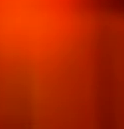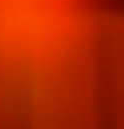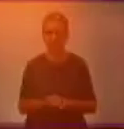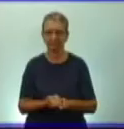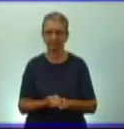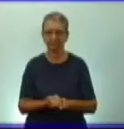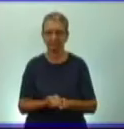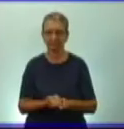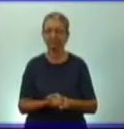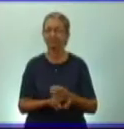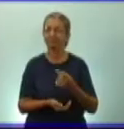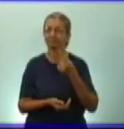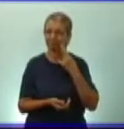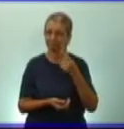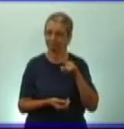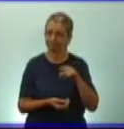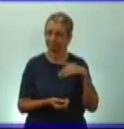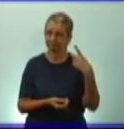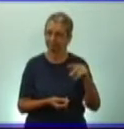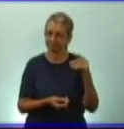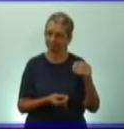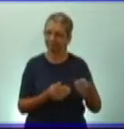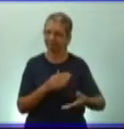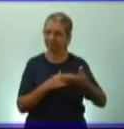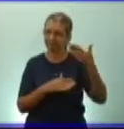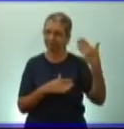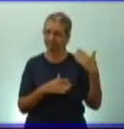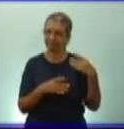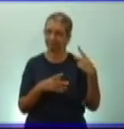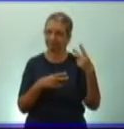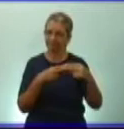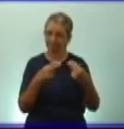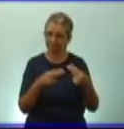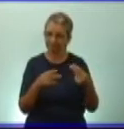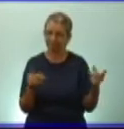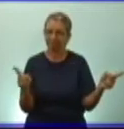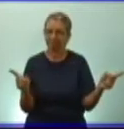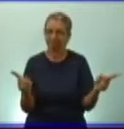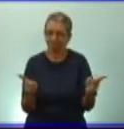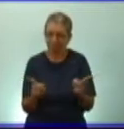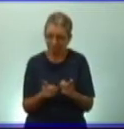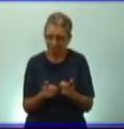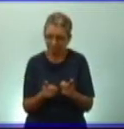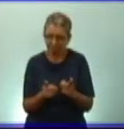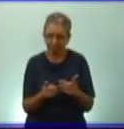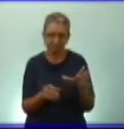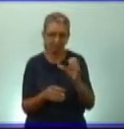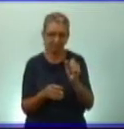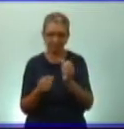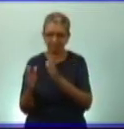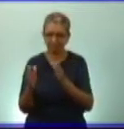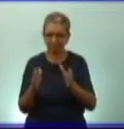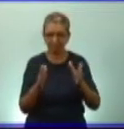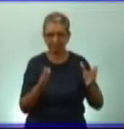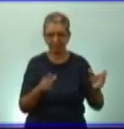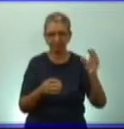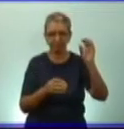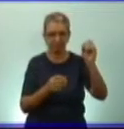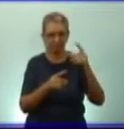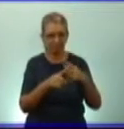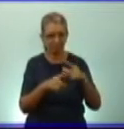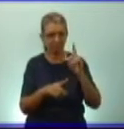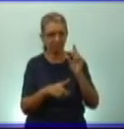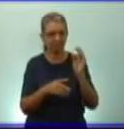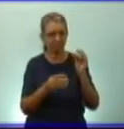Fíjense que este ejercicio que acabamos de realizar nos resume lo que hemos visto en cuanto a la clasificación de los óxidos en óxidos